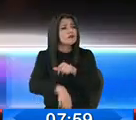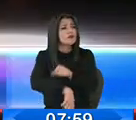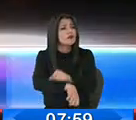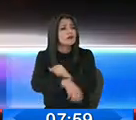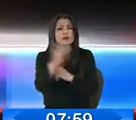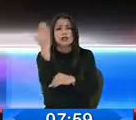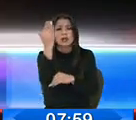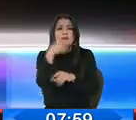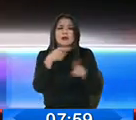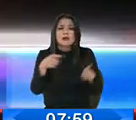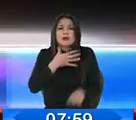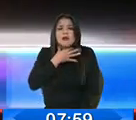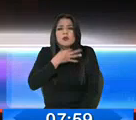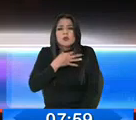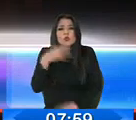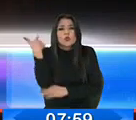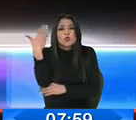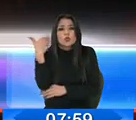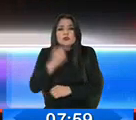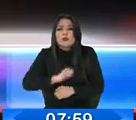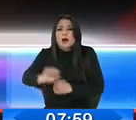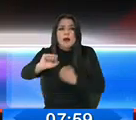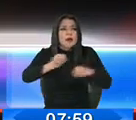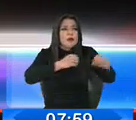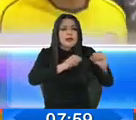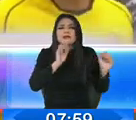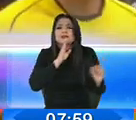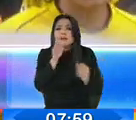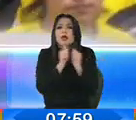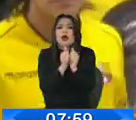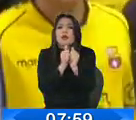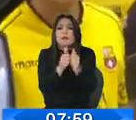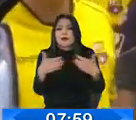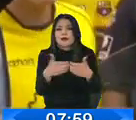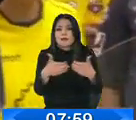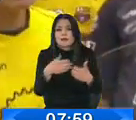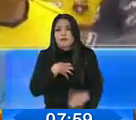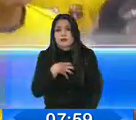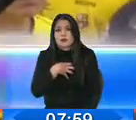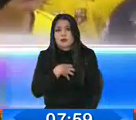como es fanático, él viajaba donde iba, a Barcelona. Yo estaba en el campo